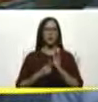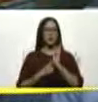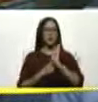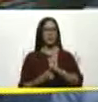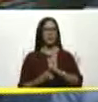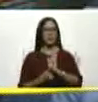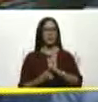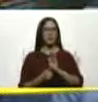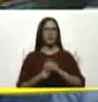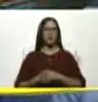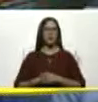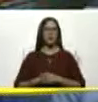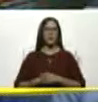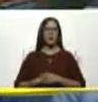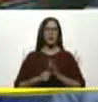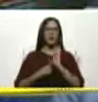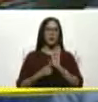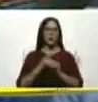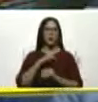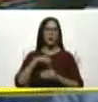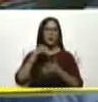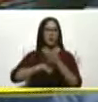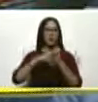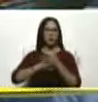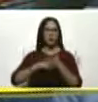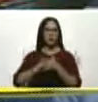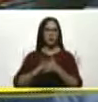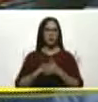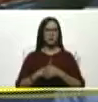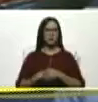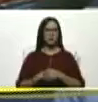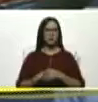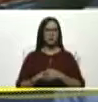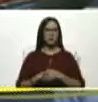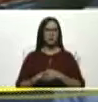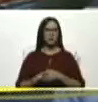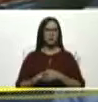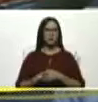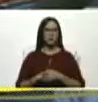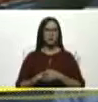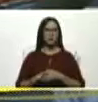por lo que representamos, por lo que representa nuestra lucha, por lo que representa